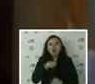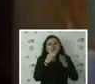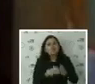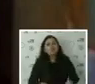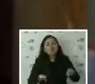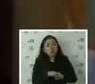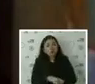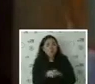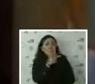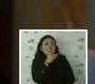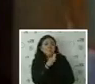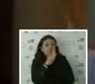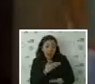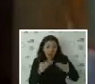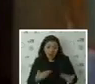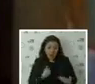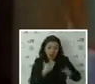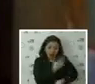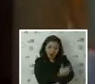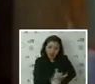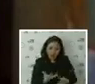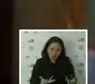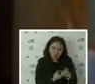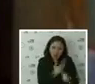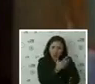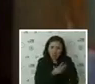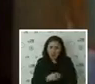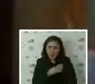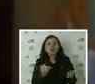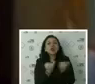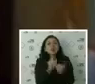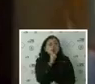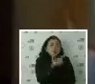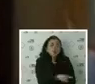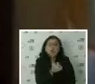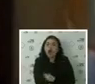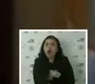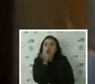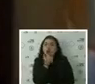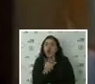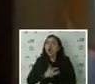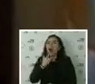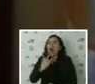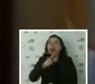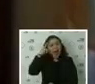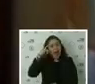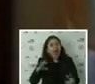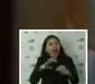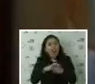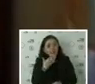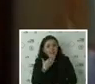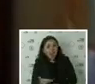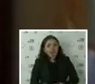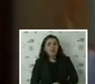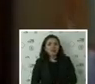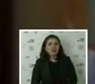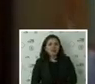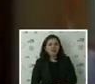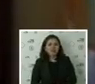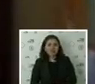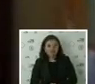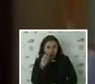padres de familia que hoy acompañan a sus hijos, como a los propios estudiantes, ¿sí?